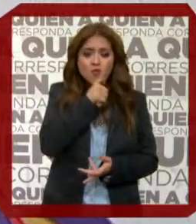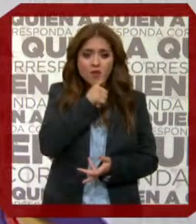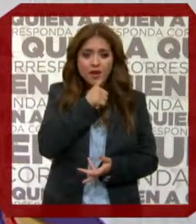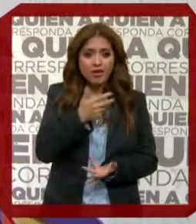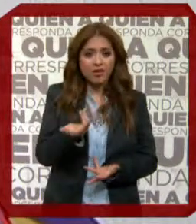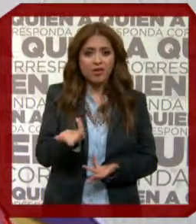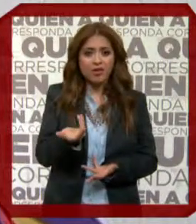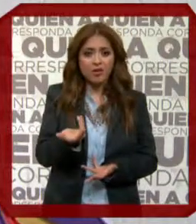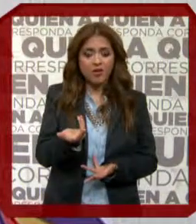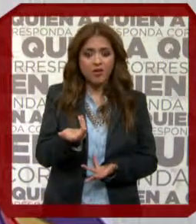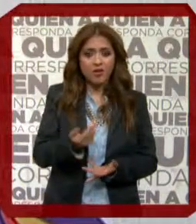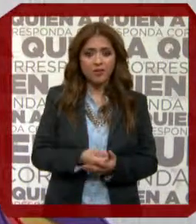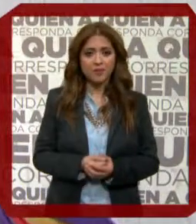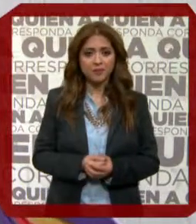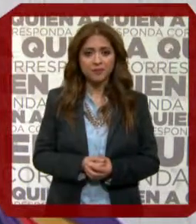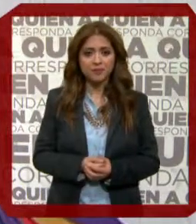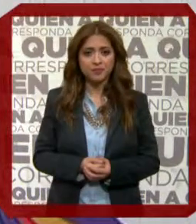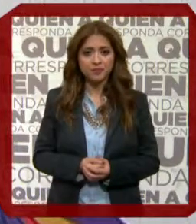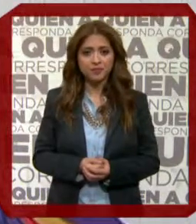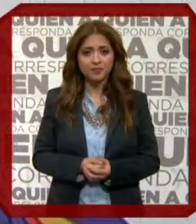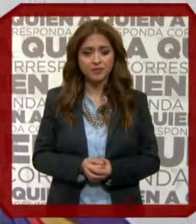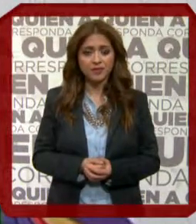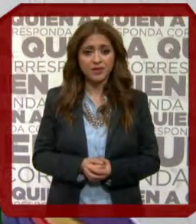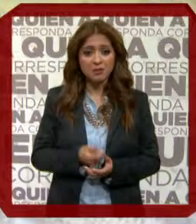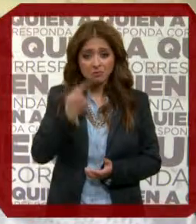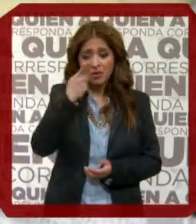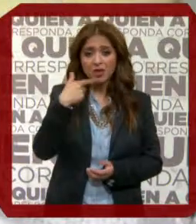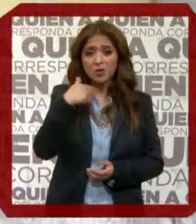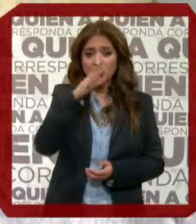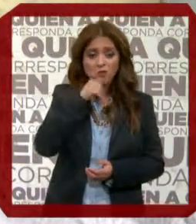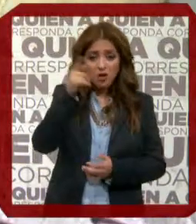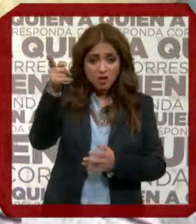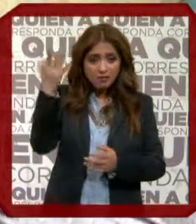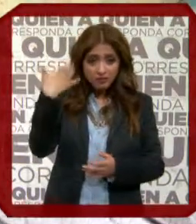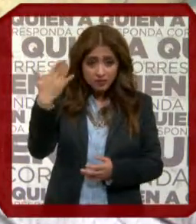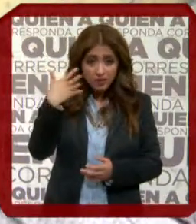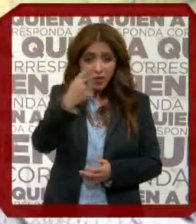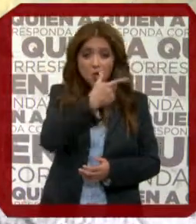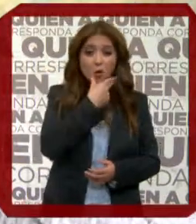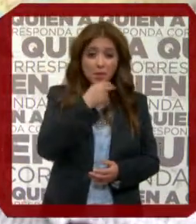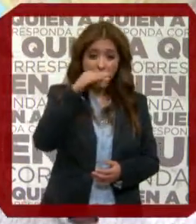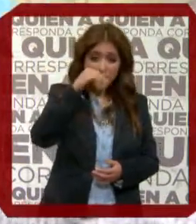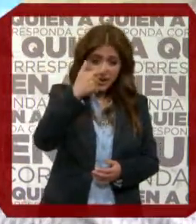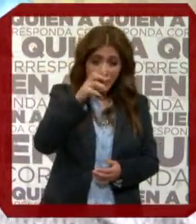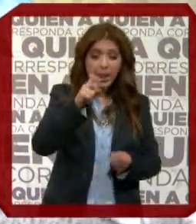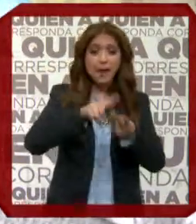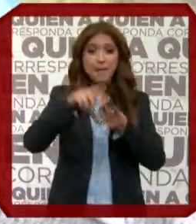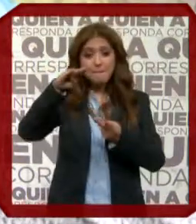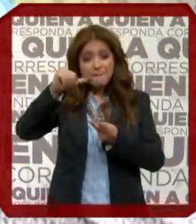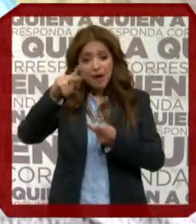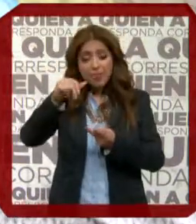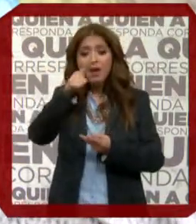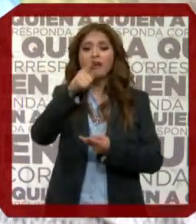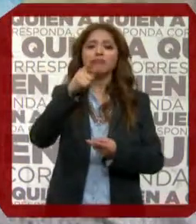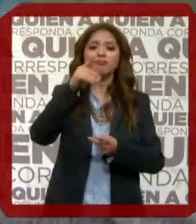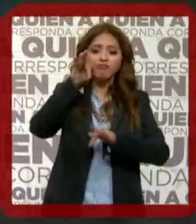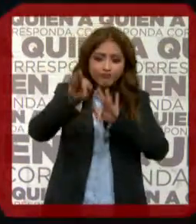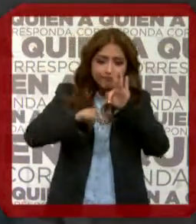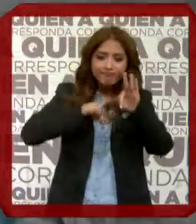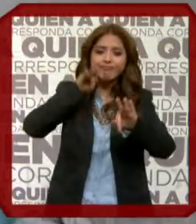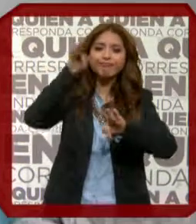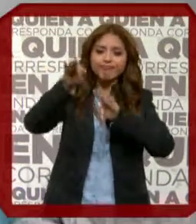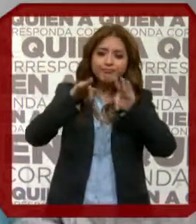que esté pues que no tenga cada miguel y marta no se dan por vencidos y con detalles animan a su hijo